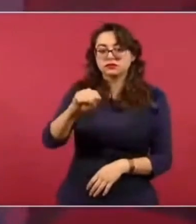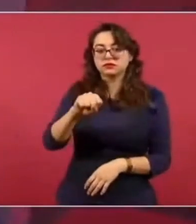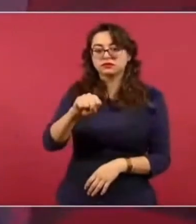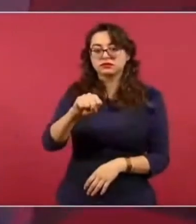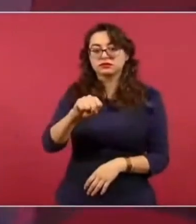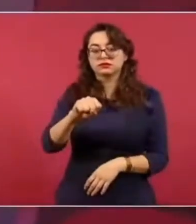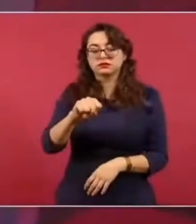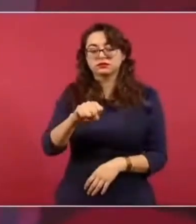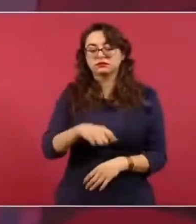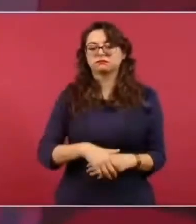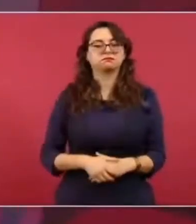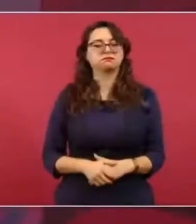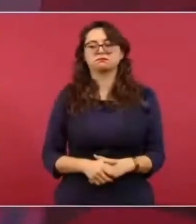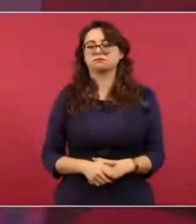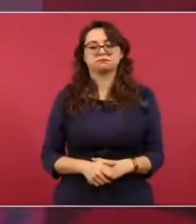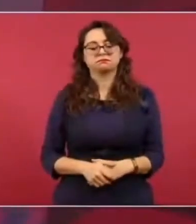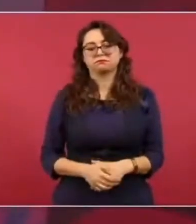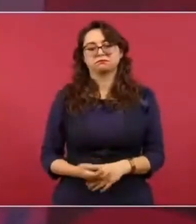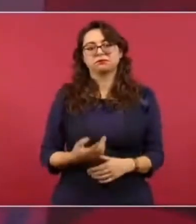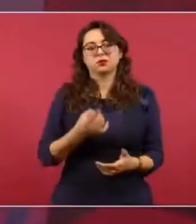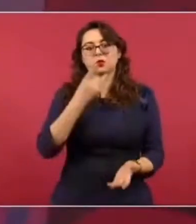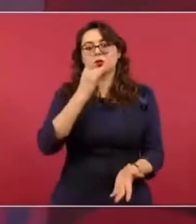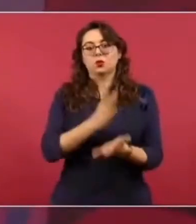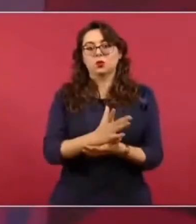significó el predominio